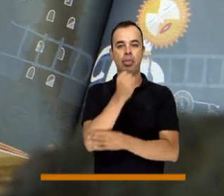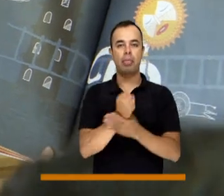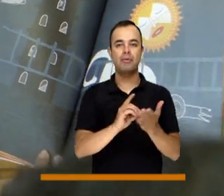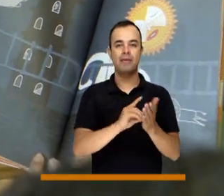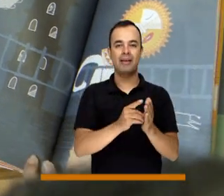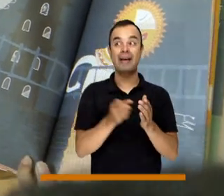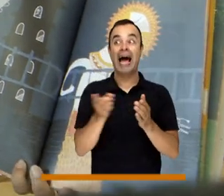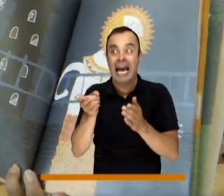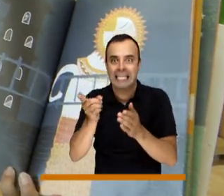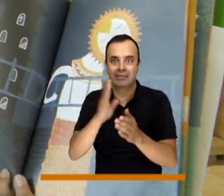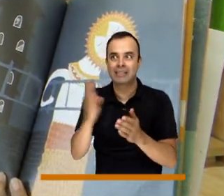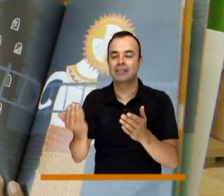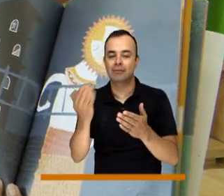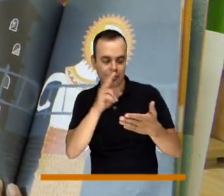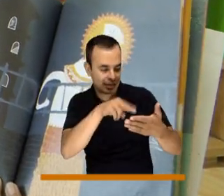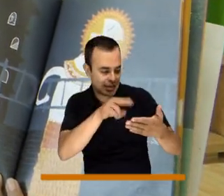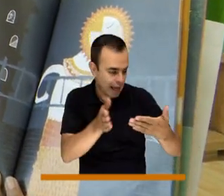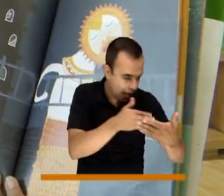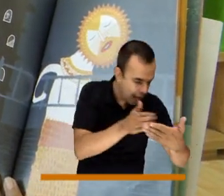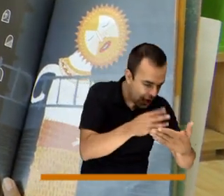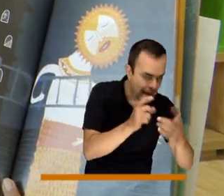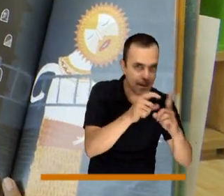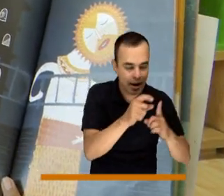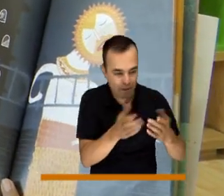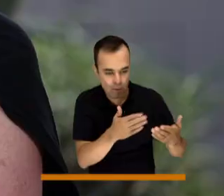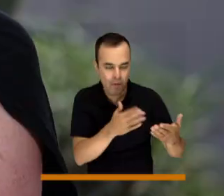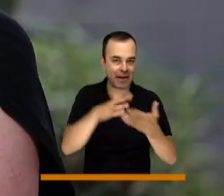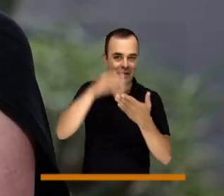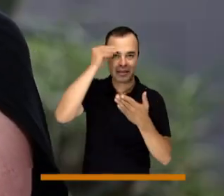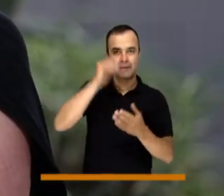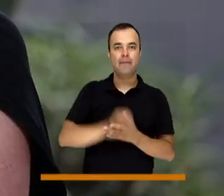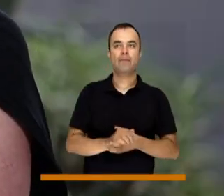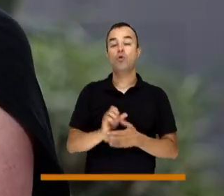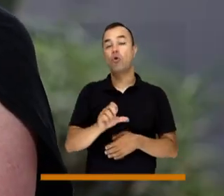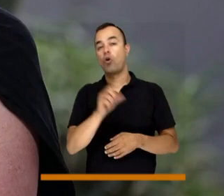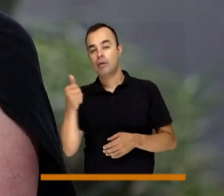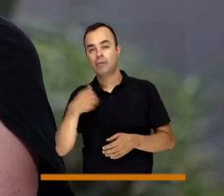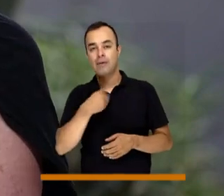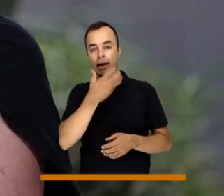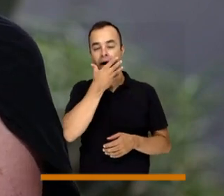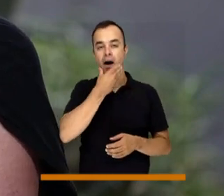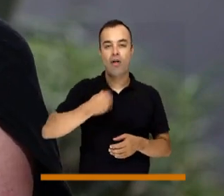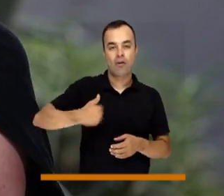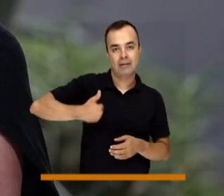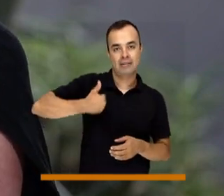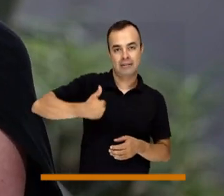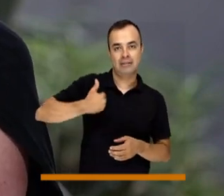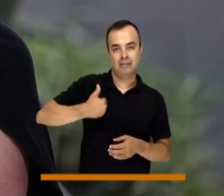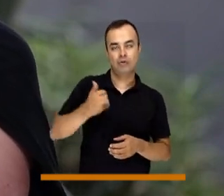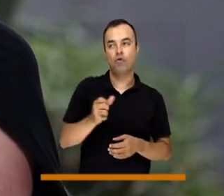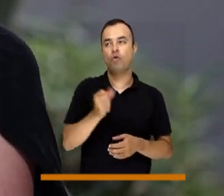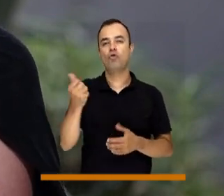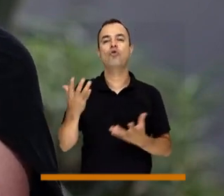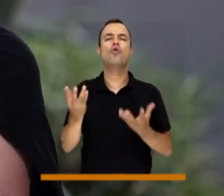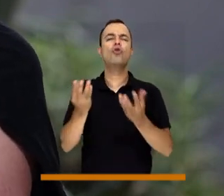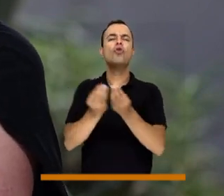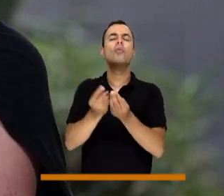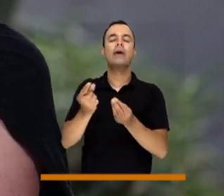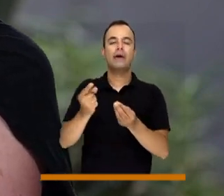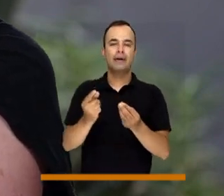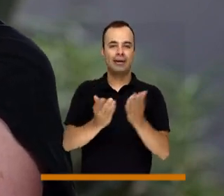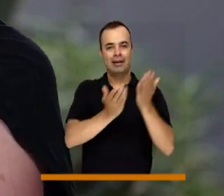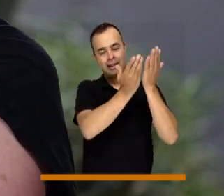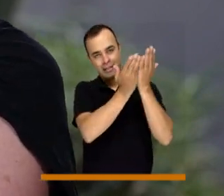es un encanto jugar pues con el diccionario. Tenemos adolescentes y con esos adolescentes hacemos ciclos